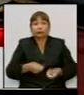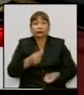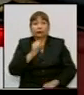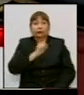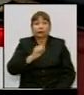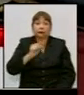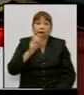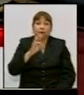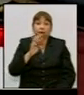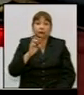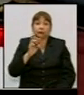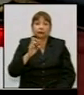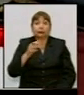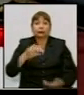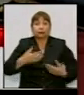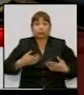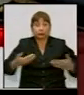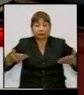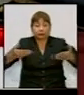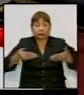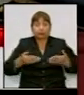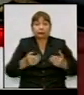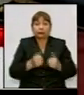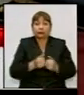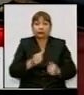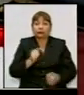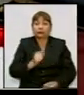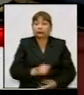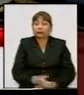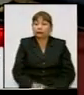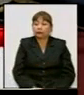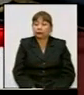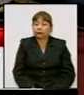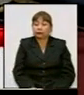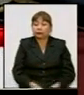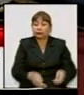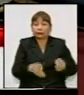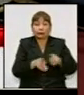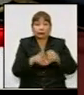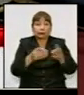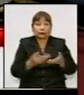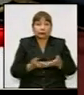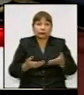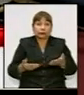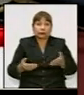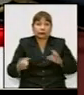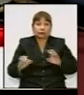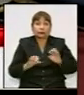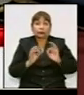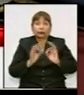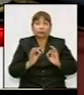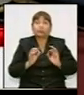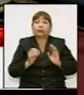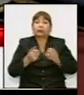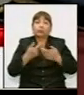podemos apreciar que cuenta con una sala SOC, ¿no?, con un motor de correlación de eventos